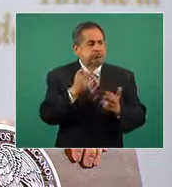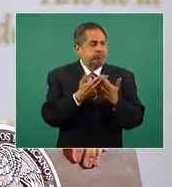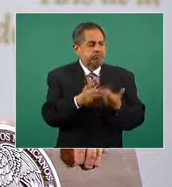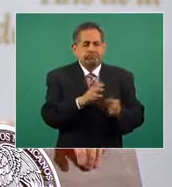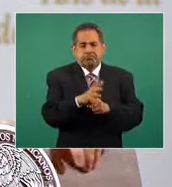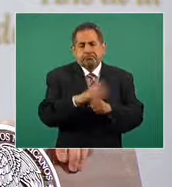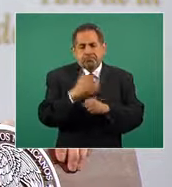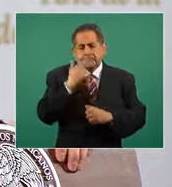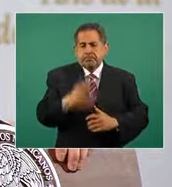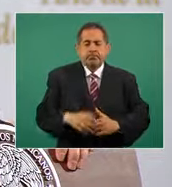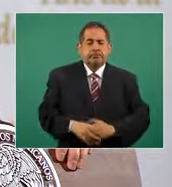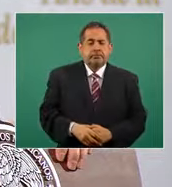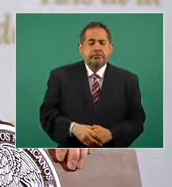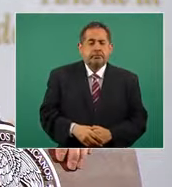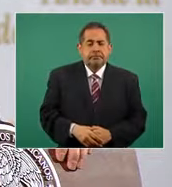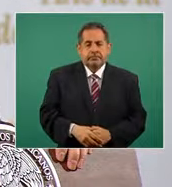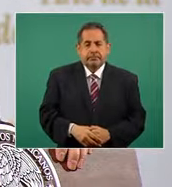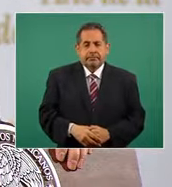los hospitales. La siguiente.